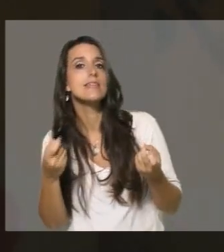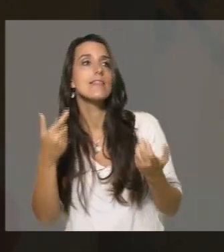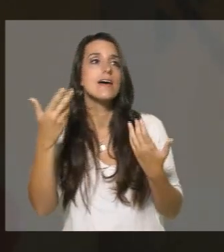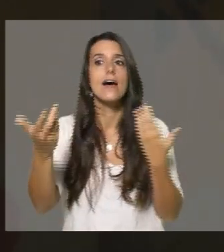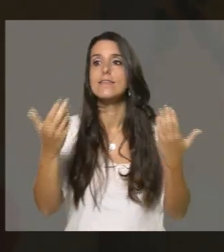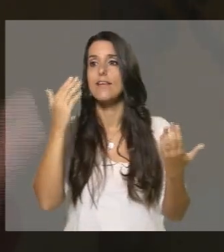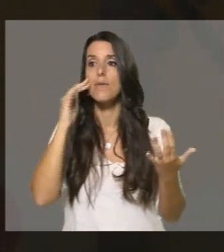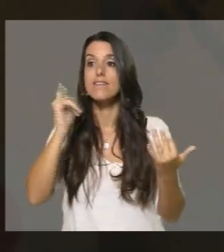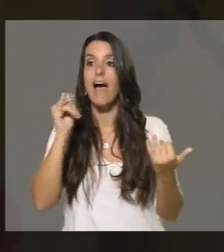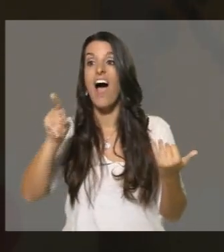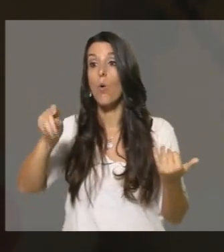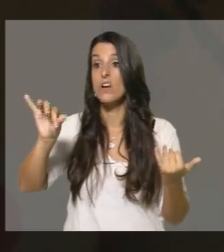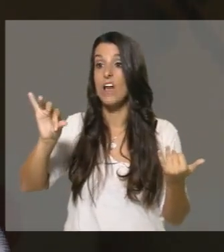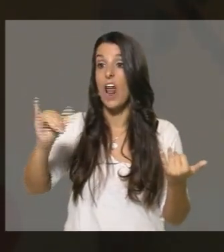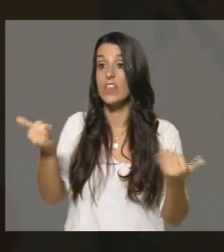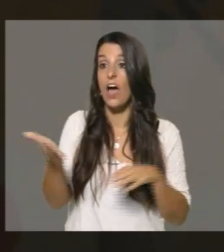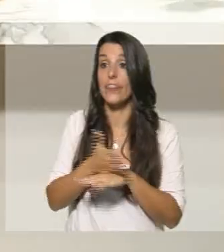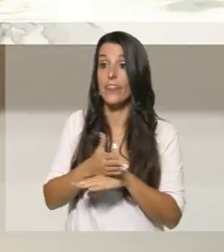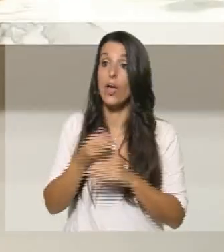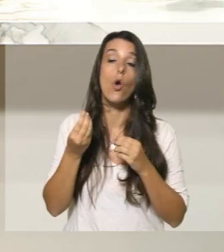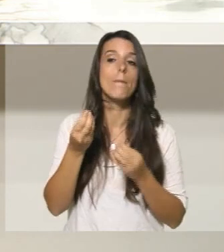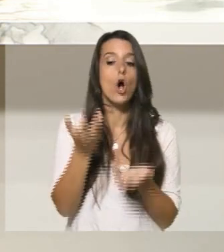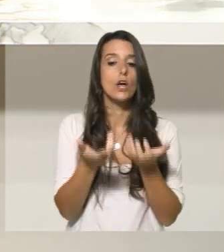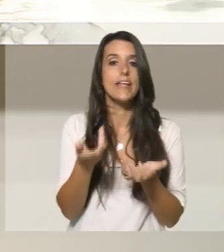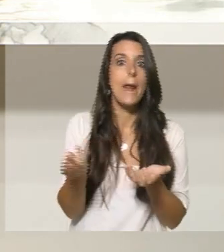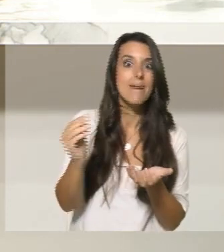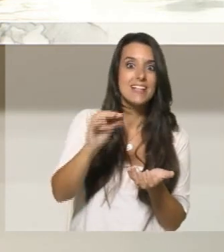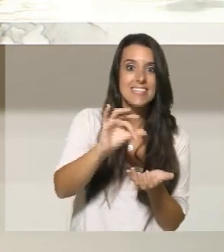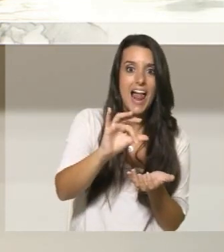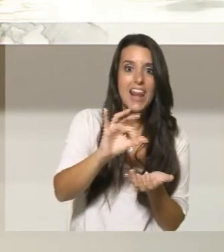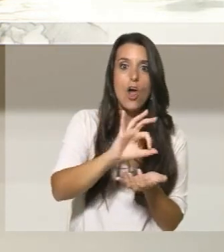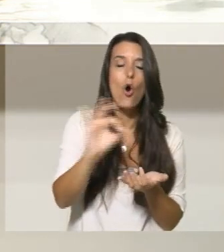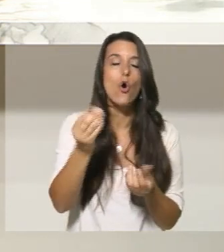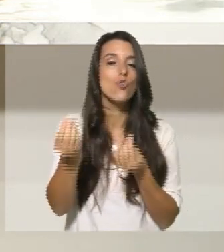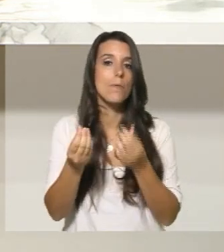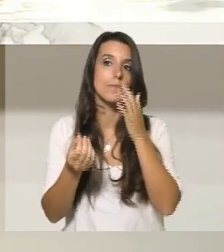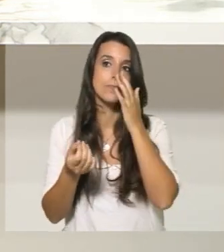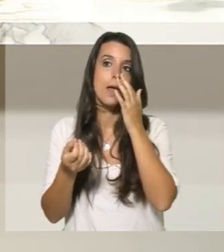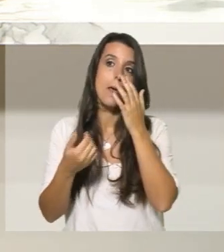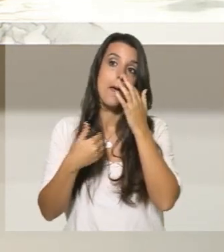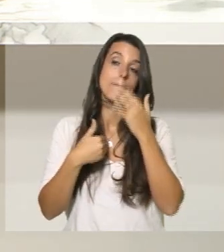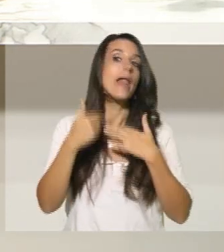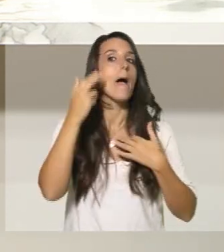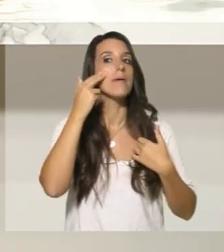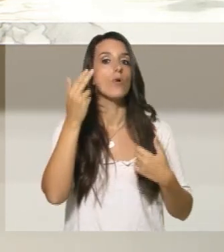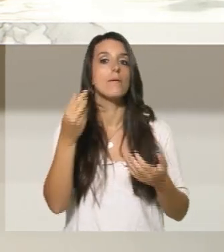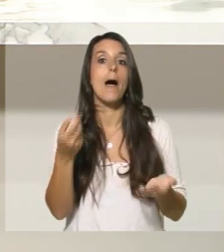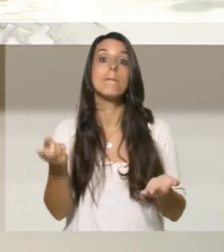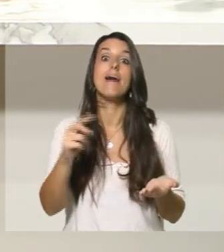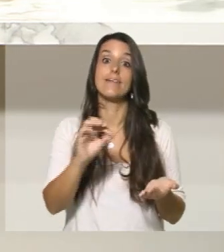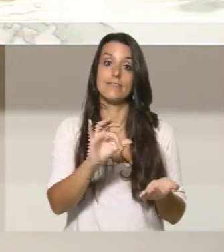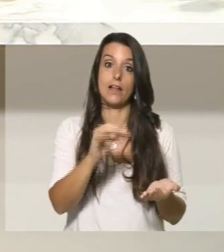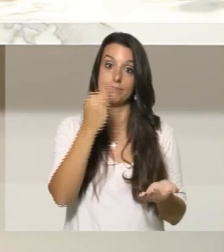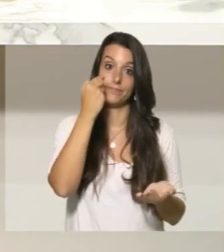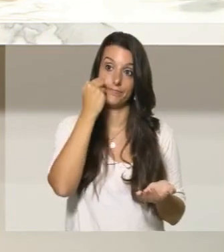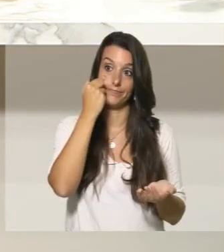en cuenta antes de elegir un plato o de ponernos a cocinar este momento por el que estamos pasando. Para mí el tema es el agregado. Cuando tenemos